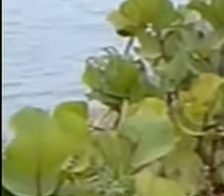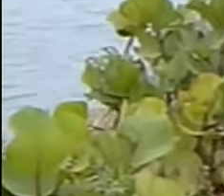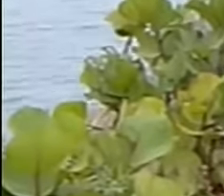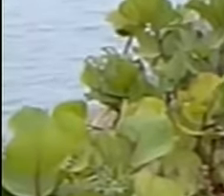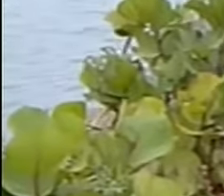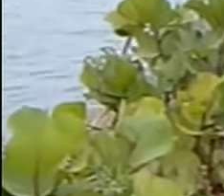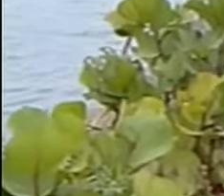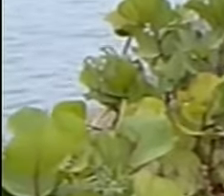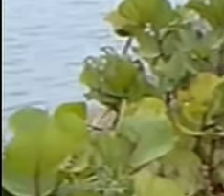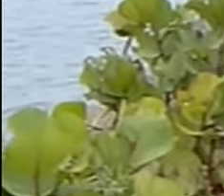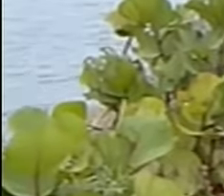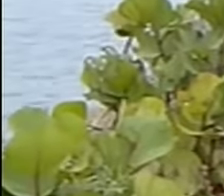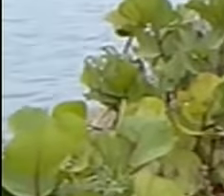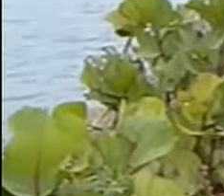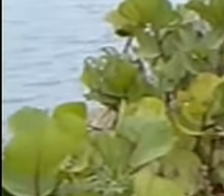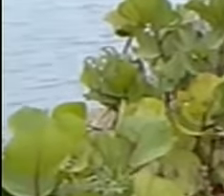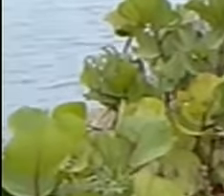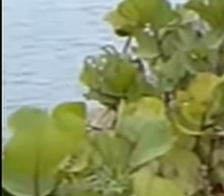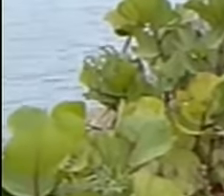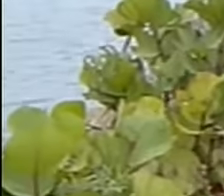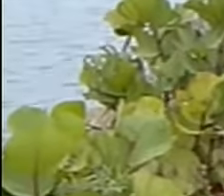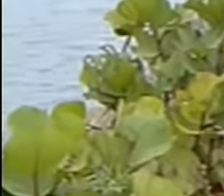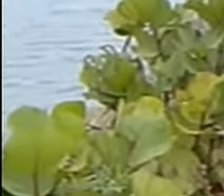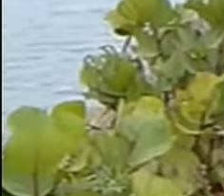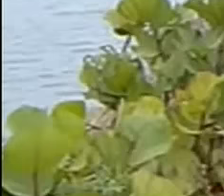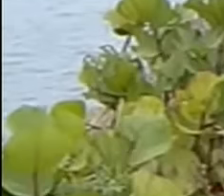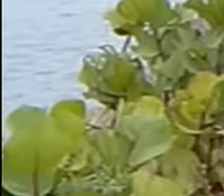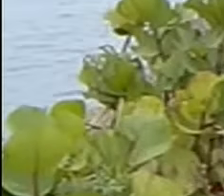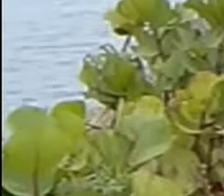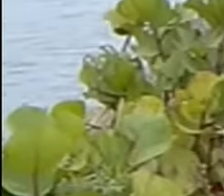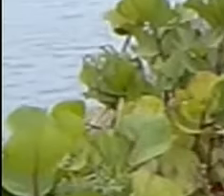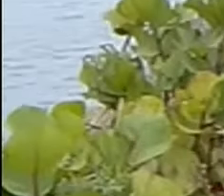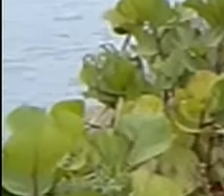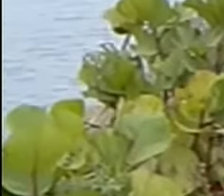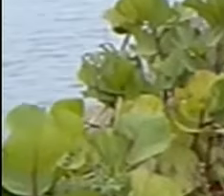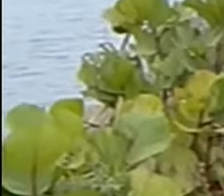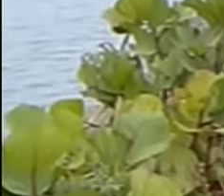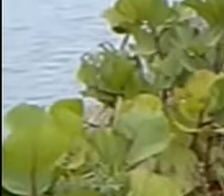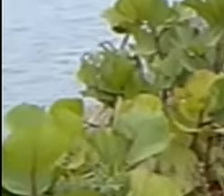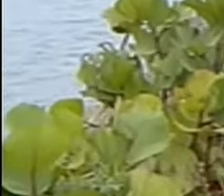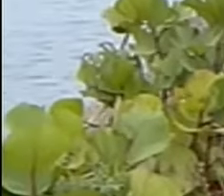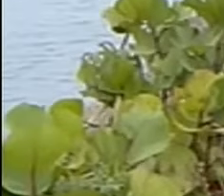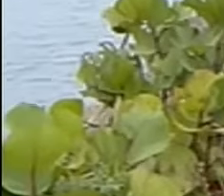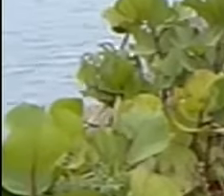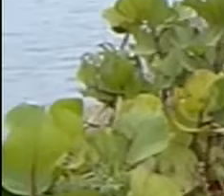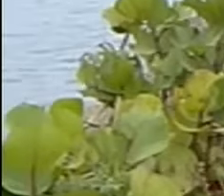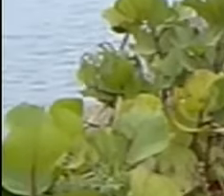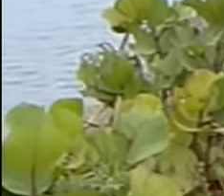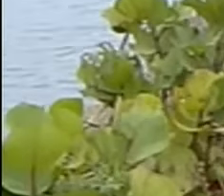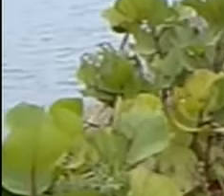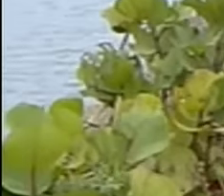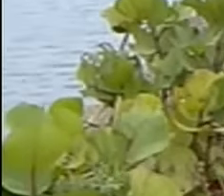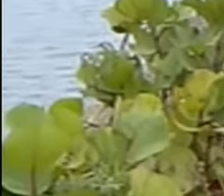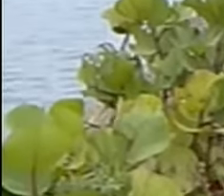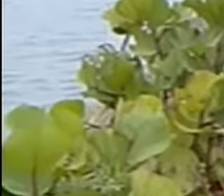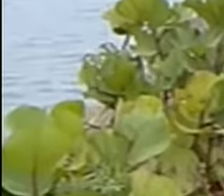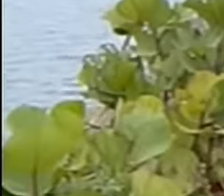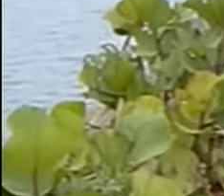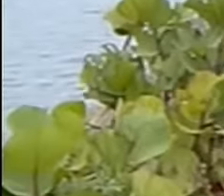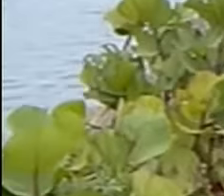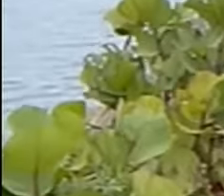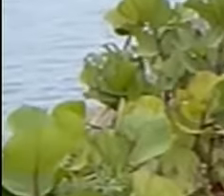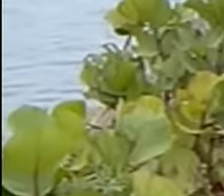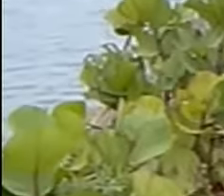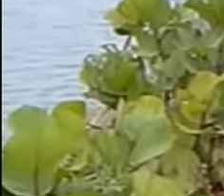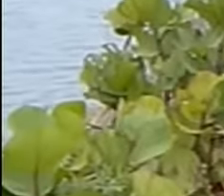Hola, ¿qué tal? Muy buenos días. Empezamos con ese rápido vistazo a lo que ustedes, los amigos televidentes, nos han hecho llegar a través de nuestras redes sociales, nuestro